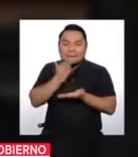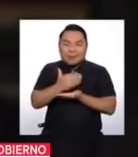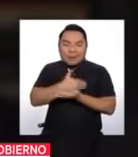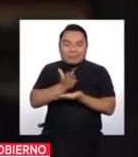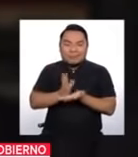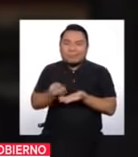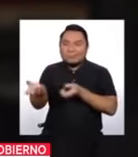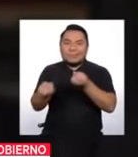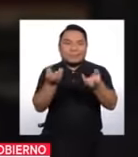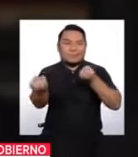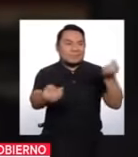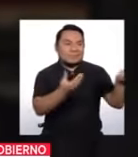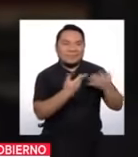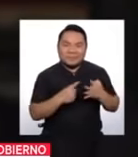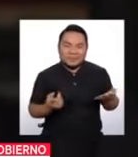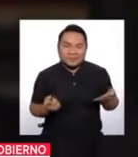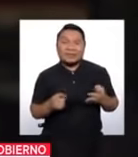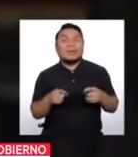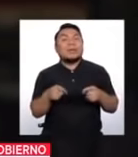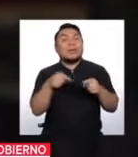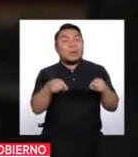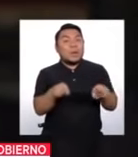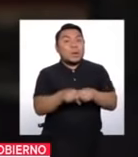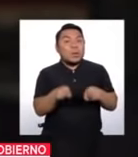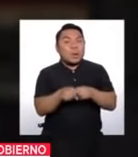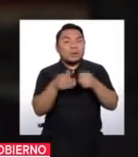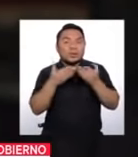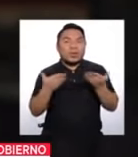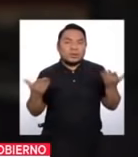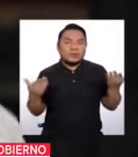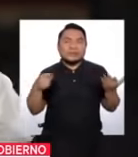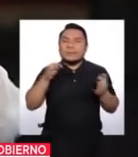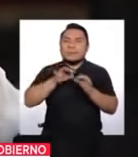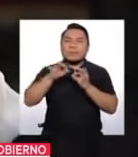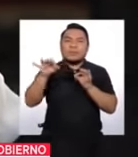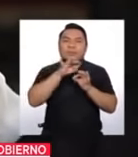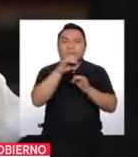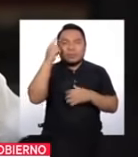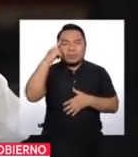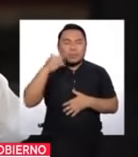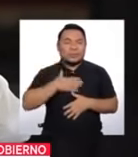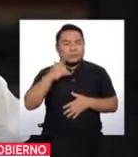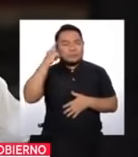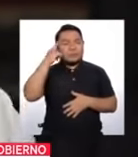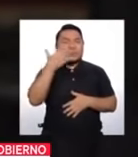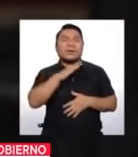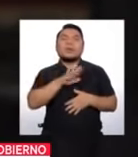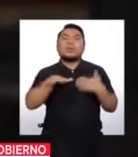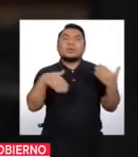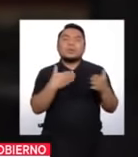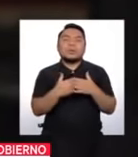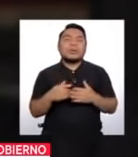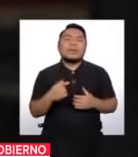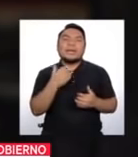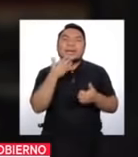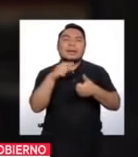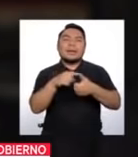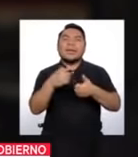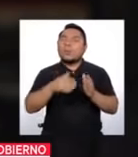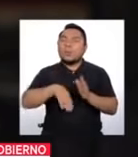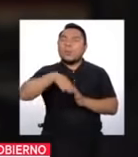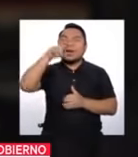pasa para los equipos en general. Nosotros hemos tomado como política el flexibilizar al máximo